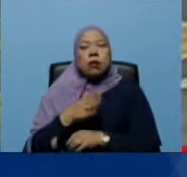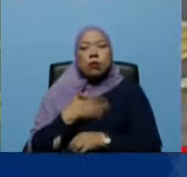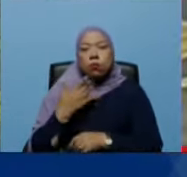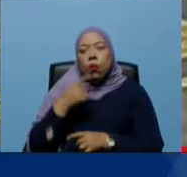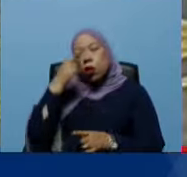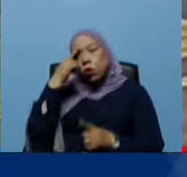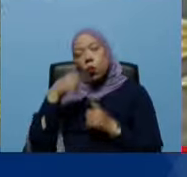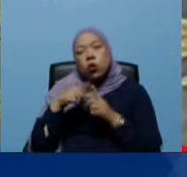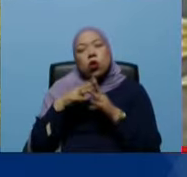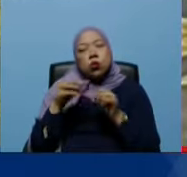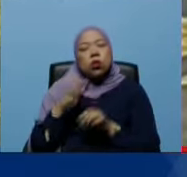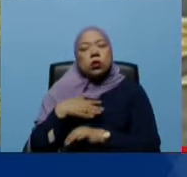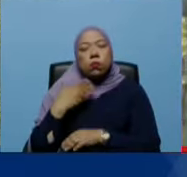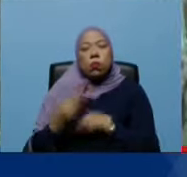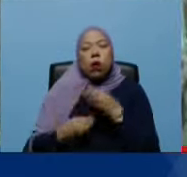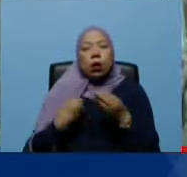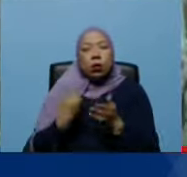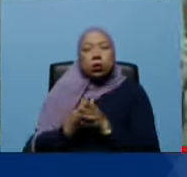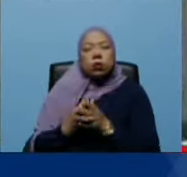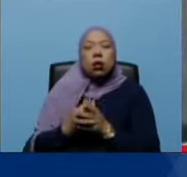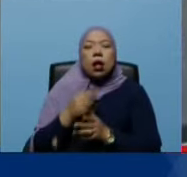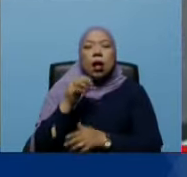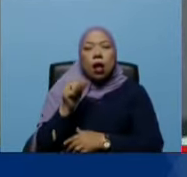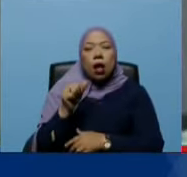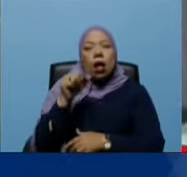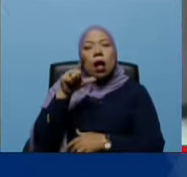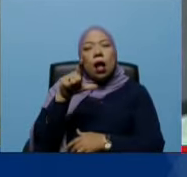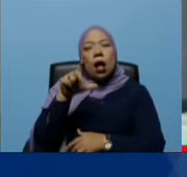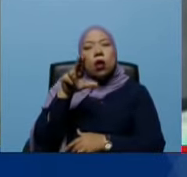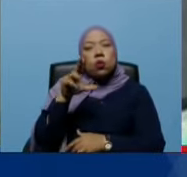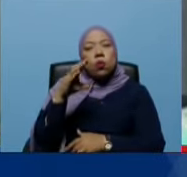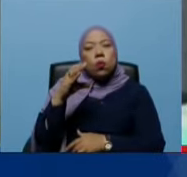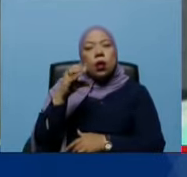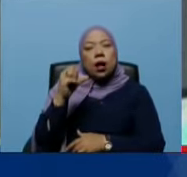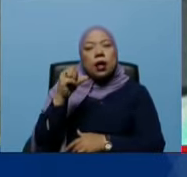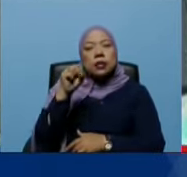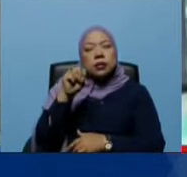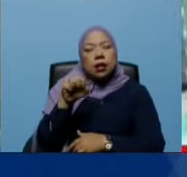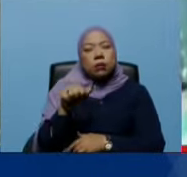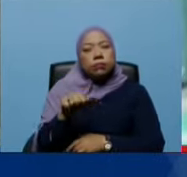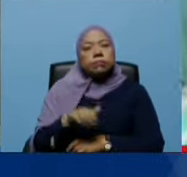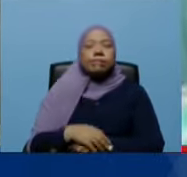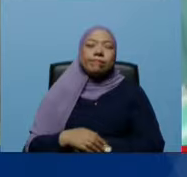lograr. Todo es posible, bueno, estamos en Alucasa, todo lo posible.